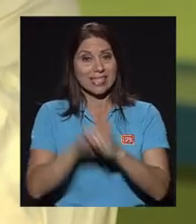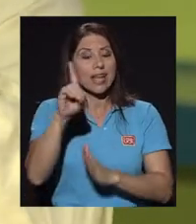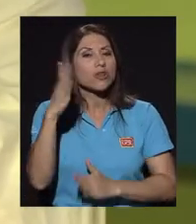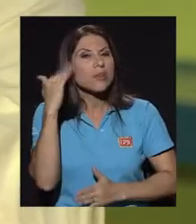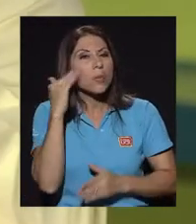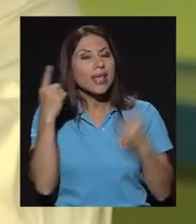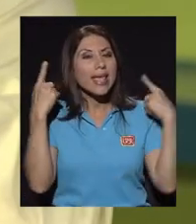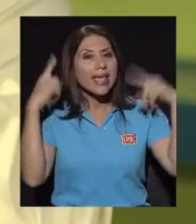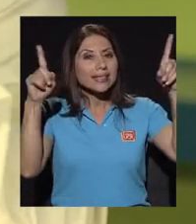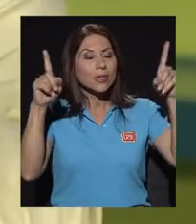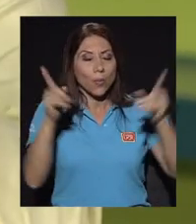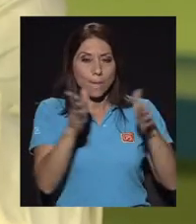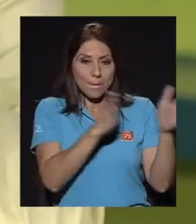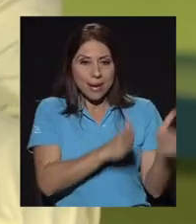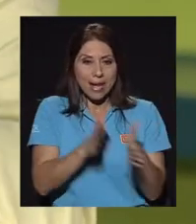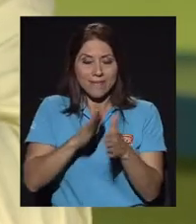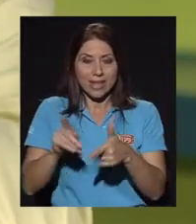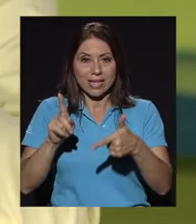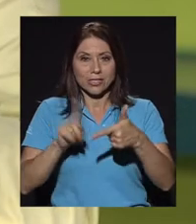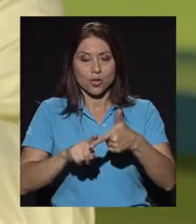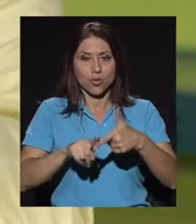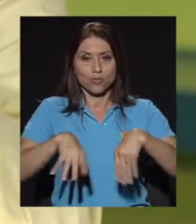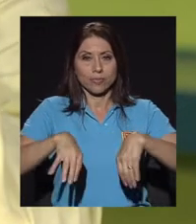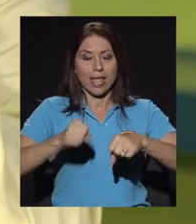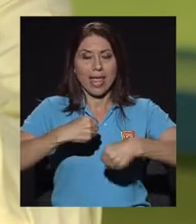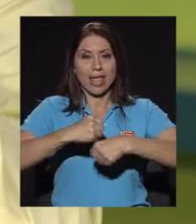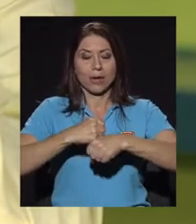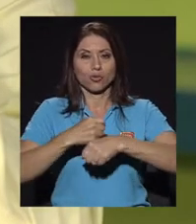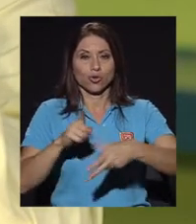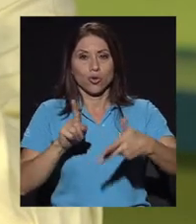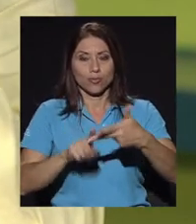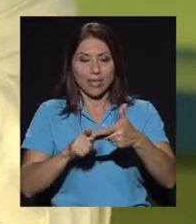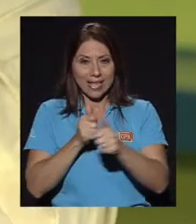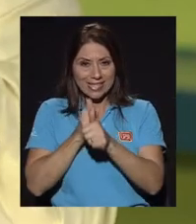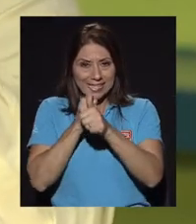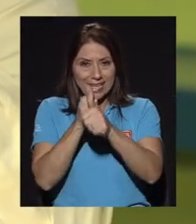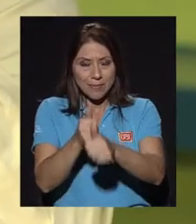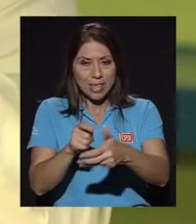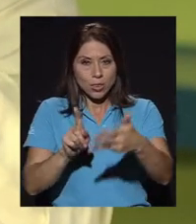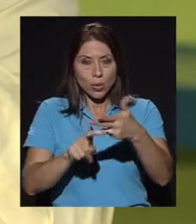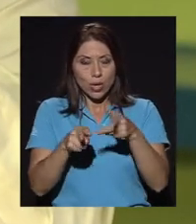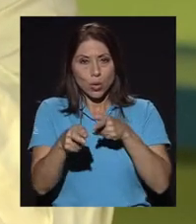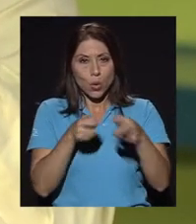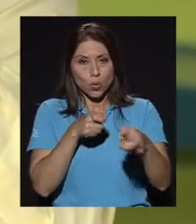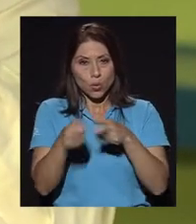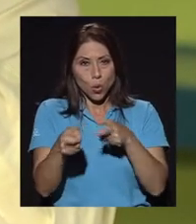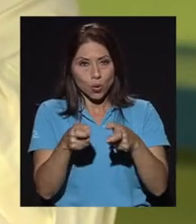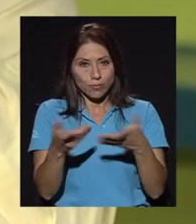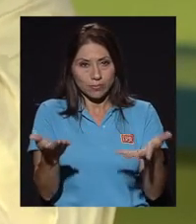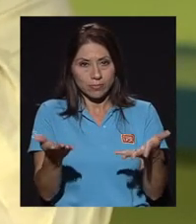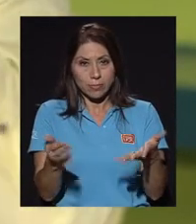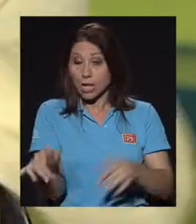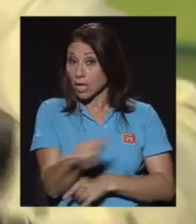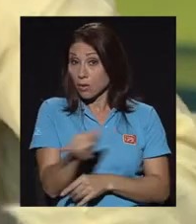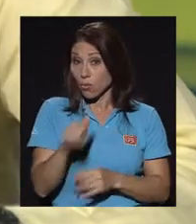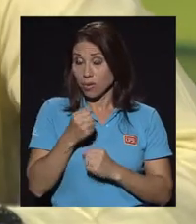la planificación, la ejecución, el seguimiento y el control. Y de ahí los gobiernos locales no